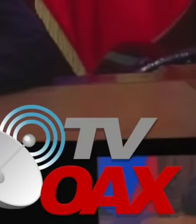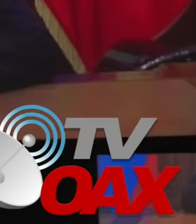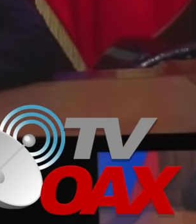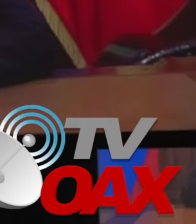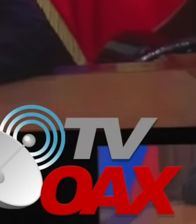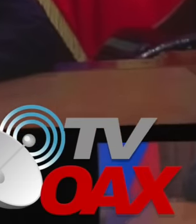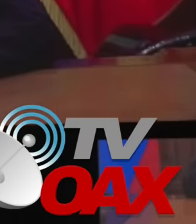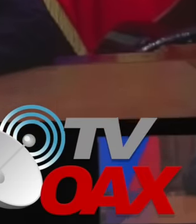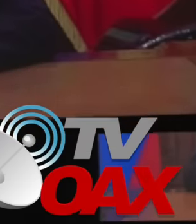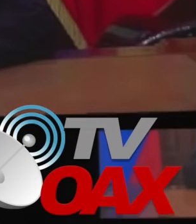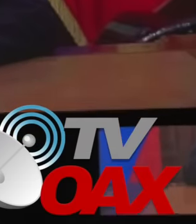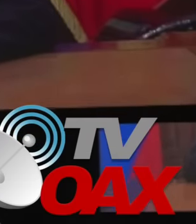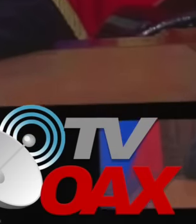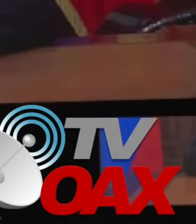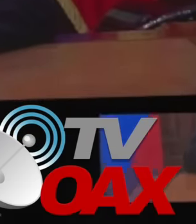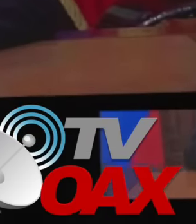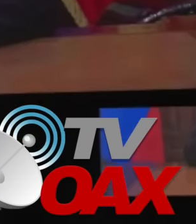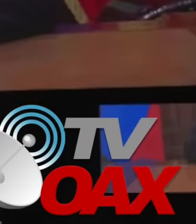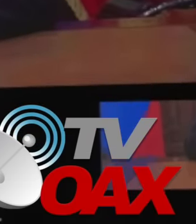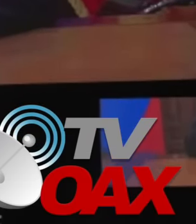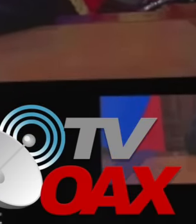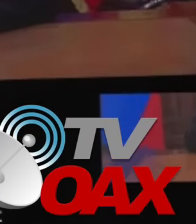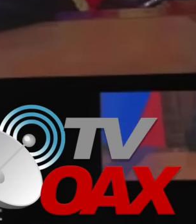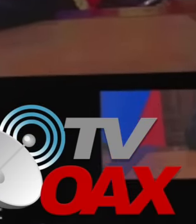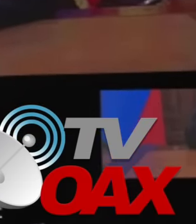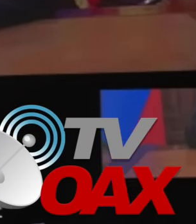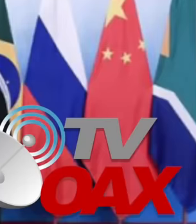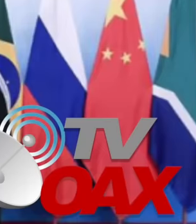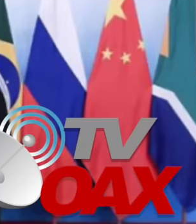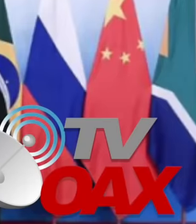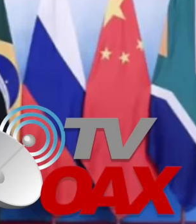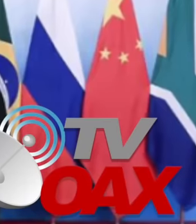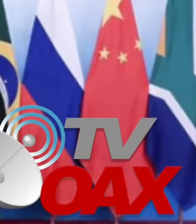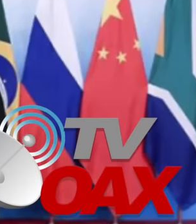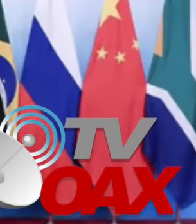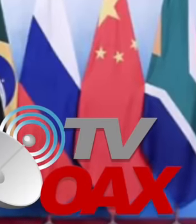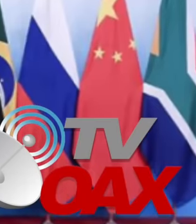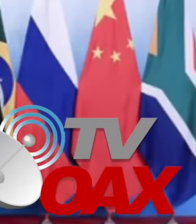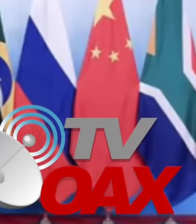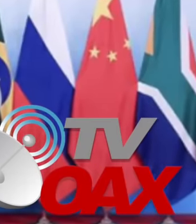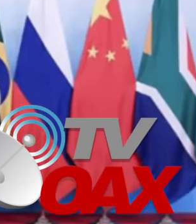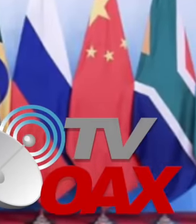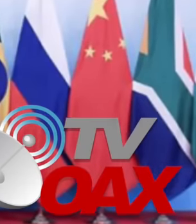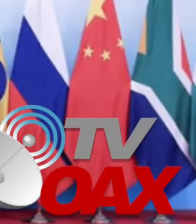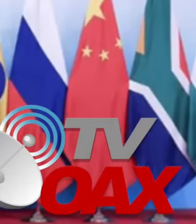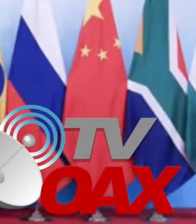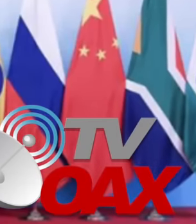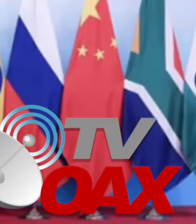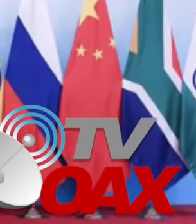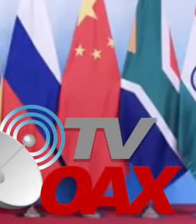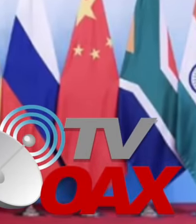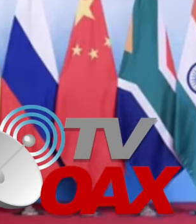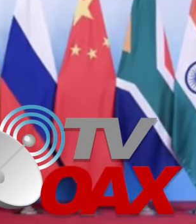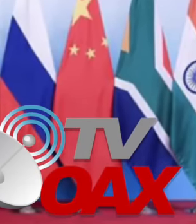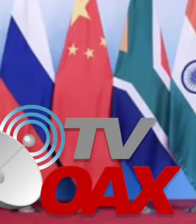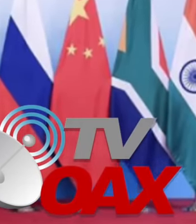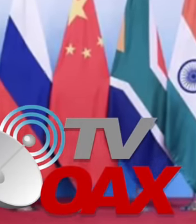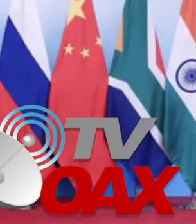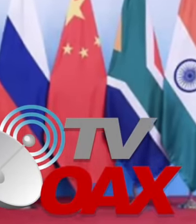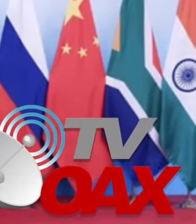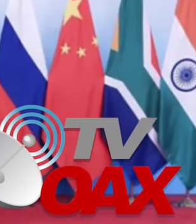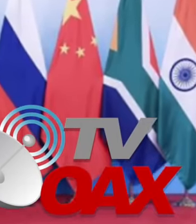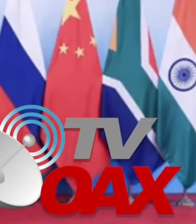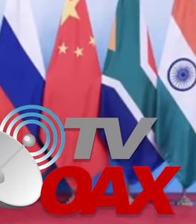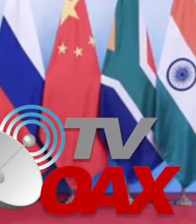Además, los líderes del bloque anunciaron en su cumbre en Sudáfrica en agosto pasado que explorarían mecanismos para comerciar